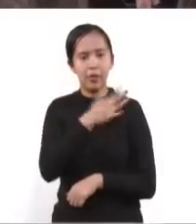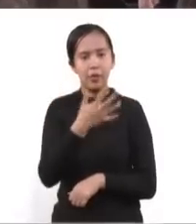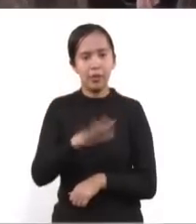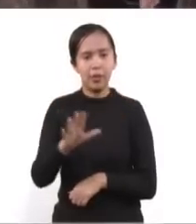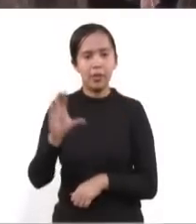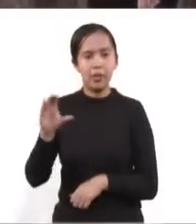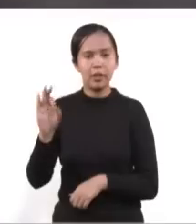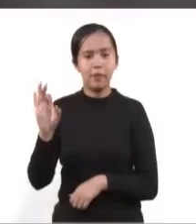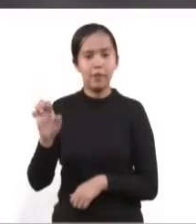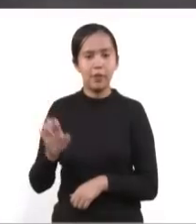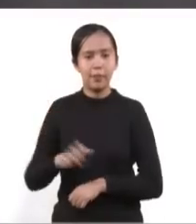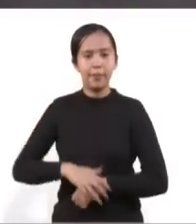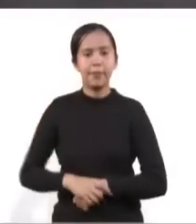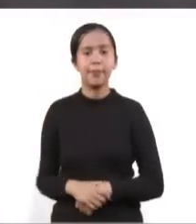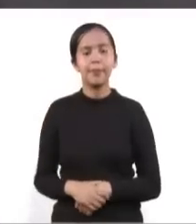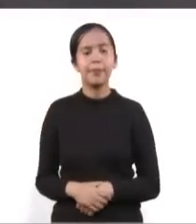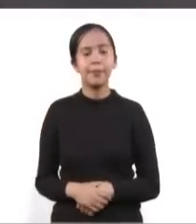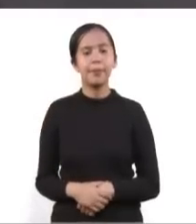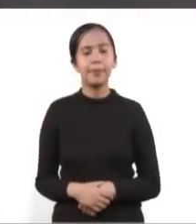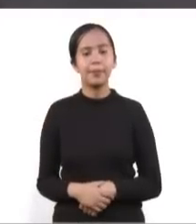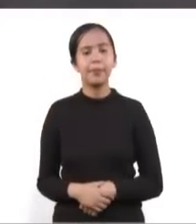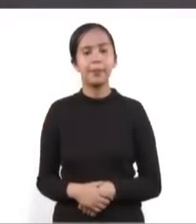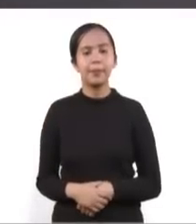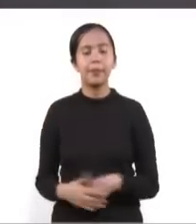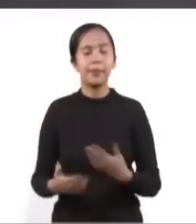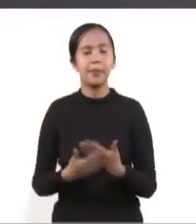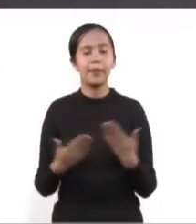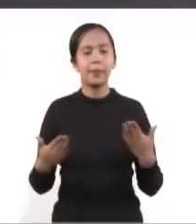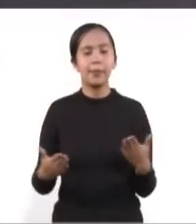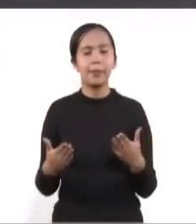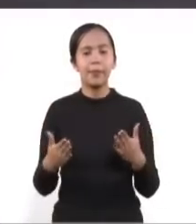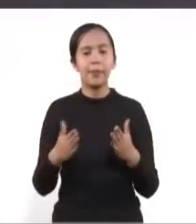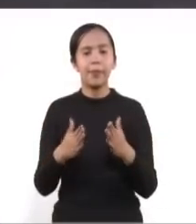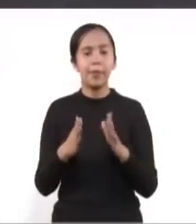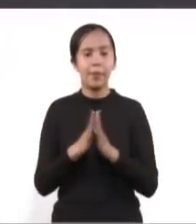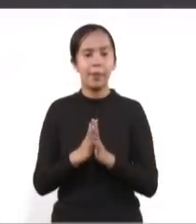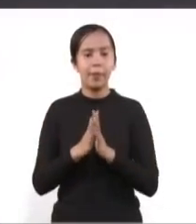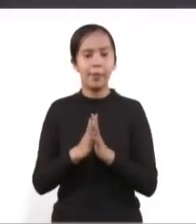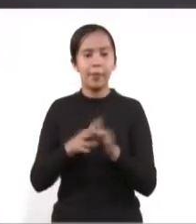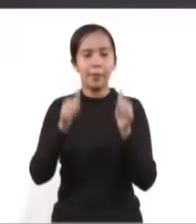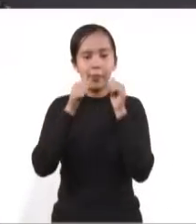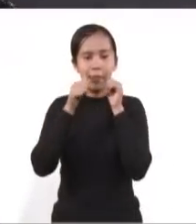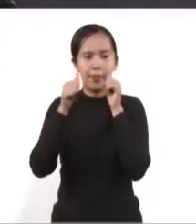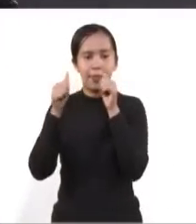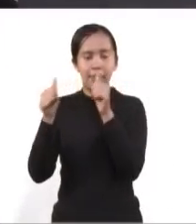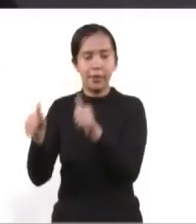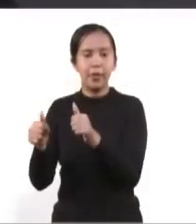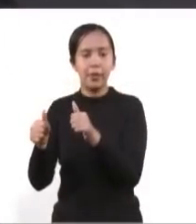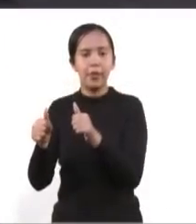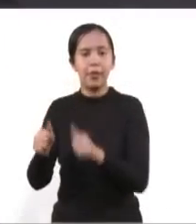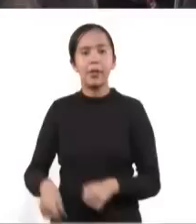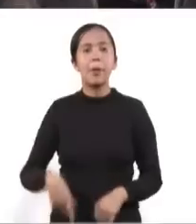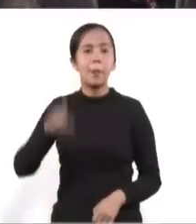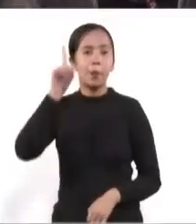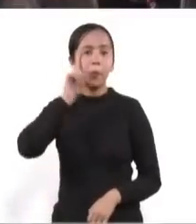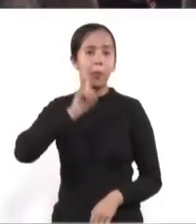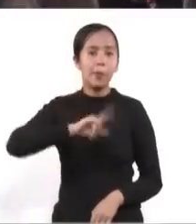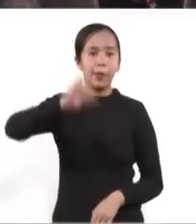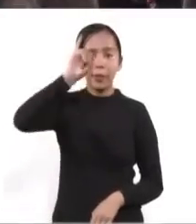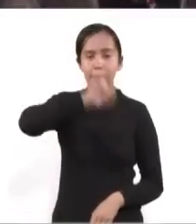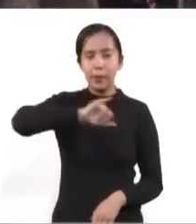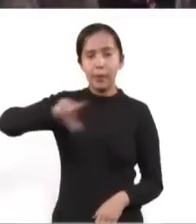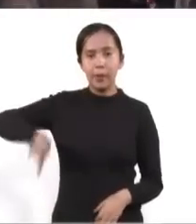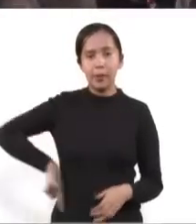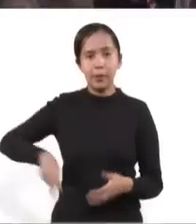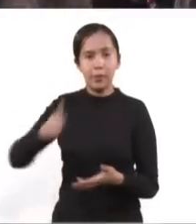Comisión Federal de Electricidad. A continuación, escuchemos el mensaje que nos dirige la jefa